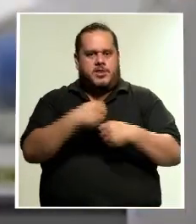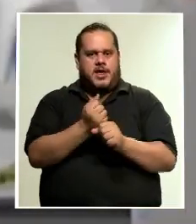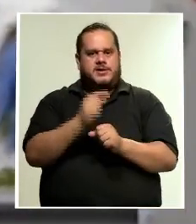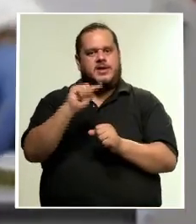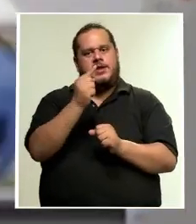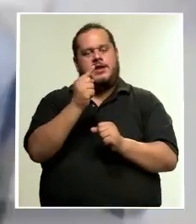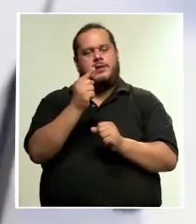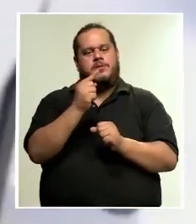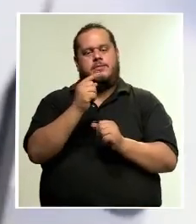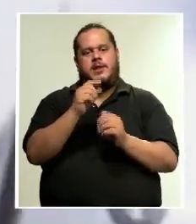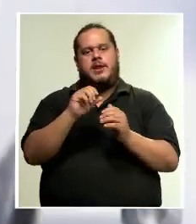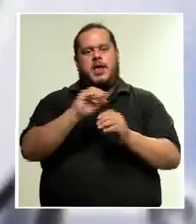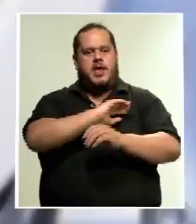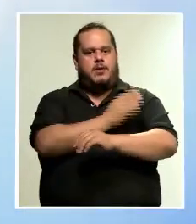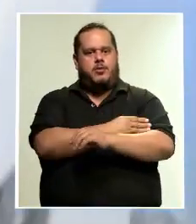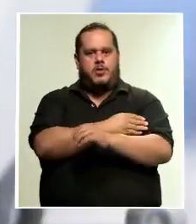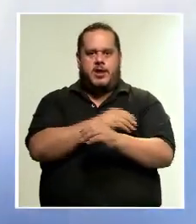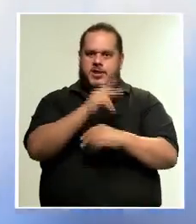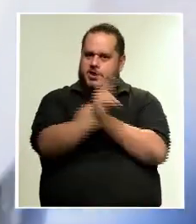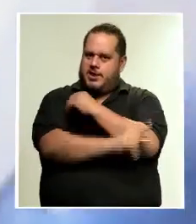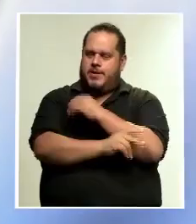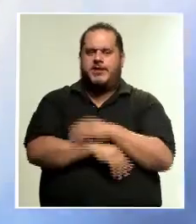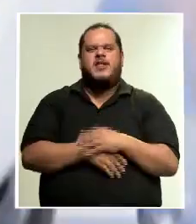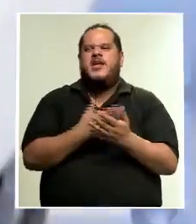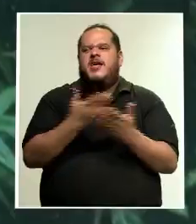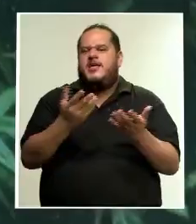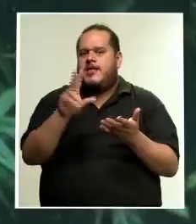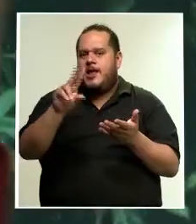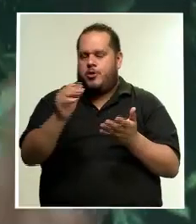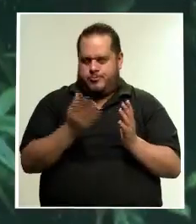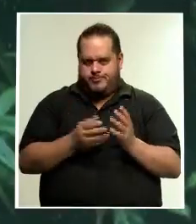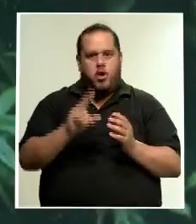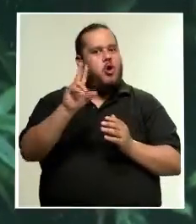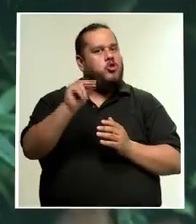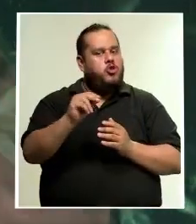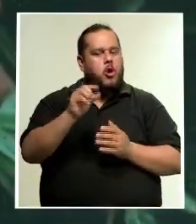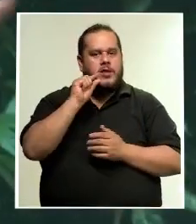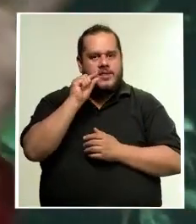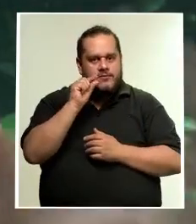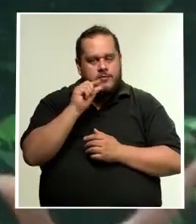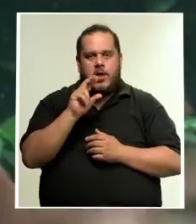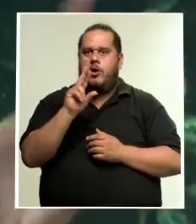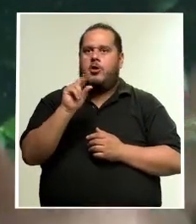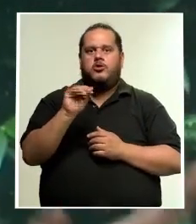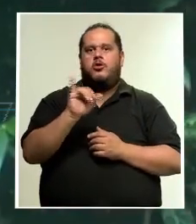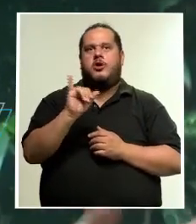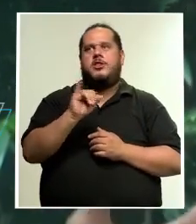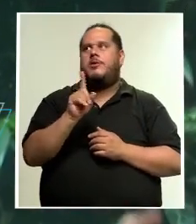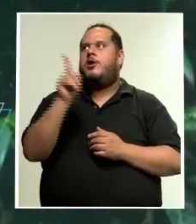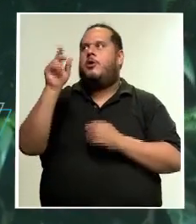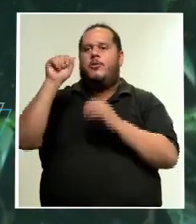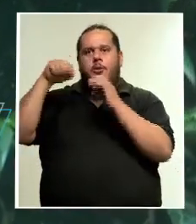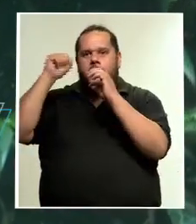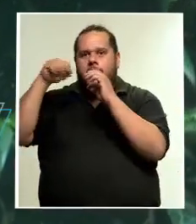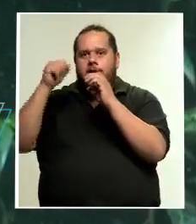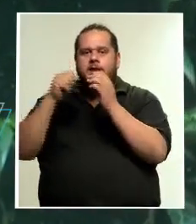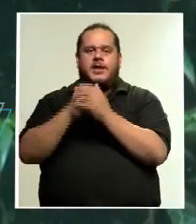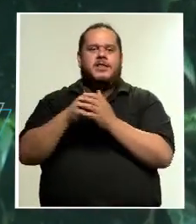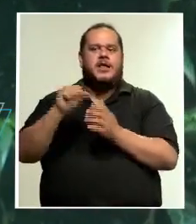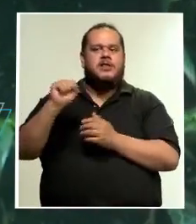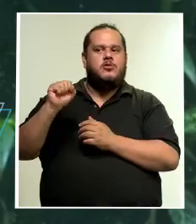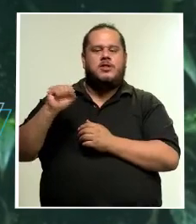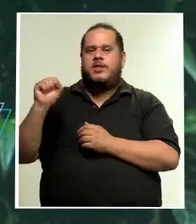poder de la República. Digamos, lo que no es, no es el fumado, no es como en Hollywood la película que sale de Susan